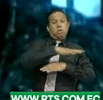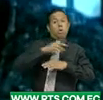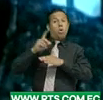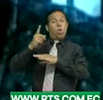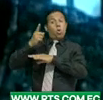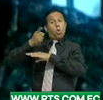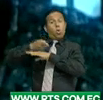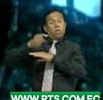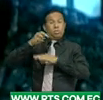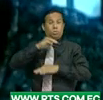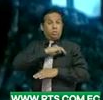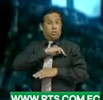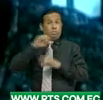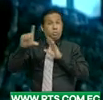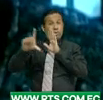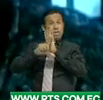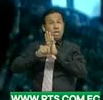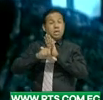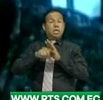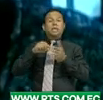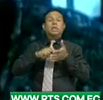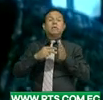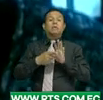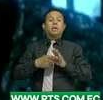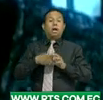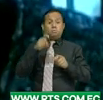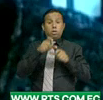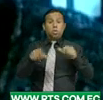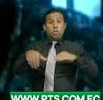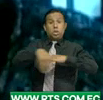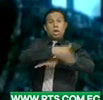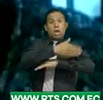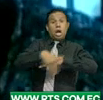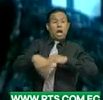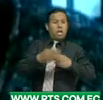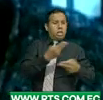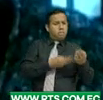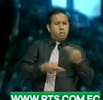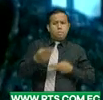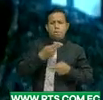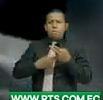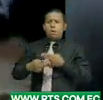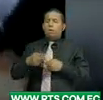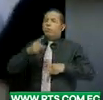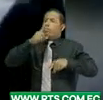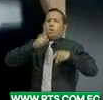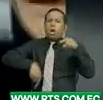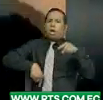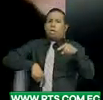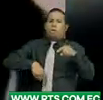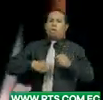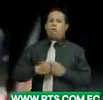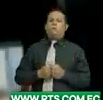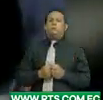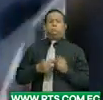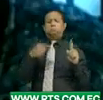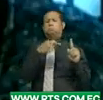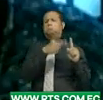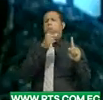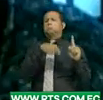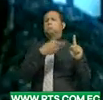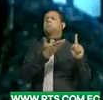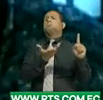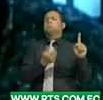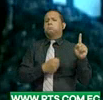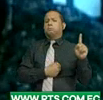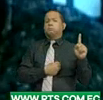ordenanza, prohibido el uso del espacio público para venta informal. ¿Y qué pasó con el ciudadano? El